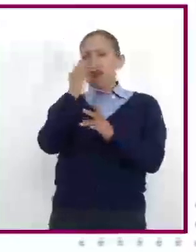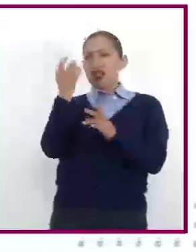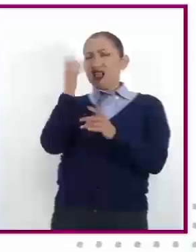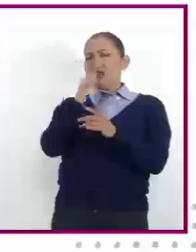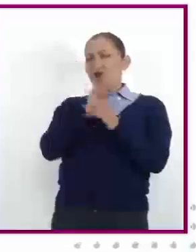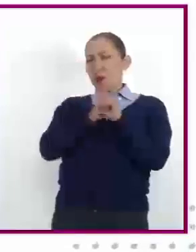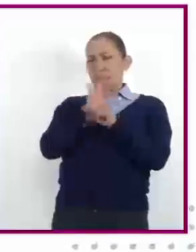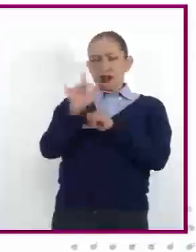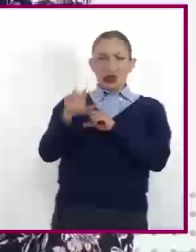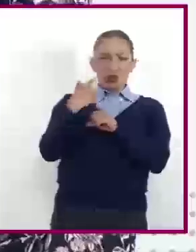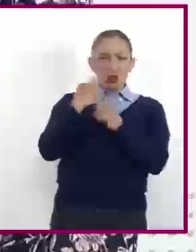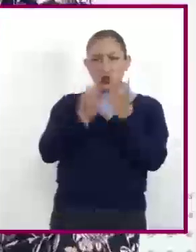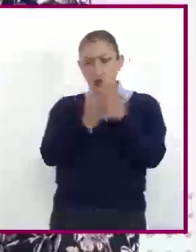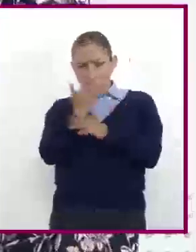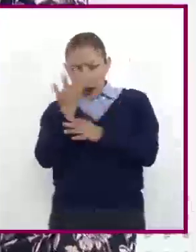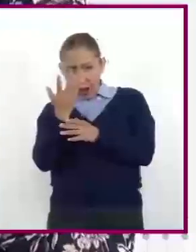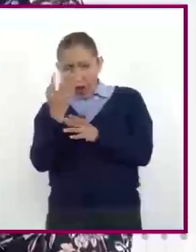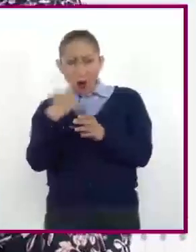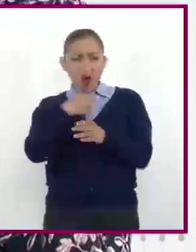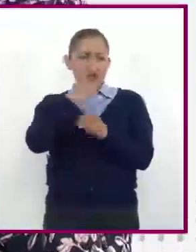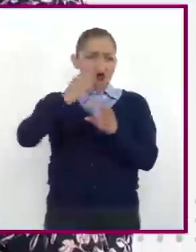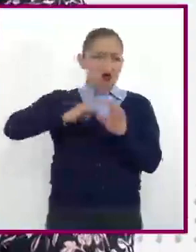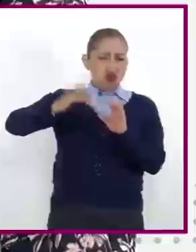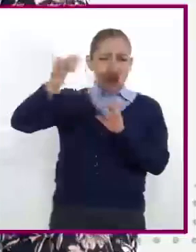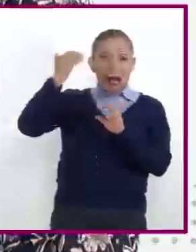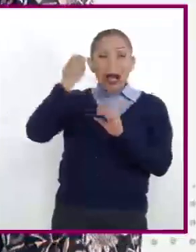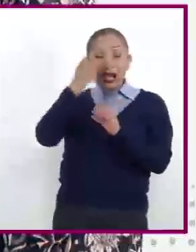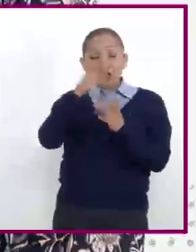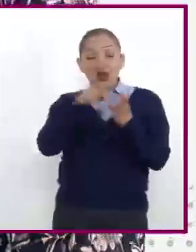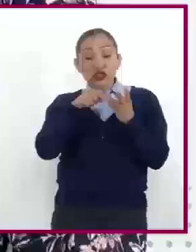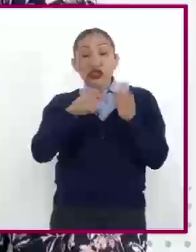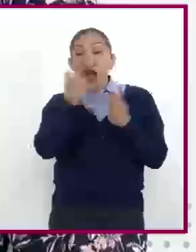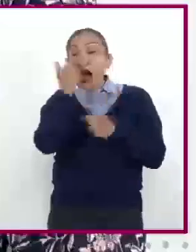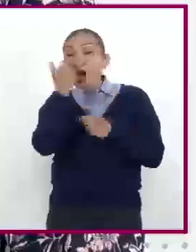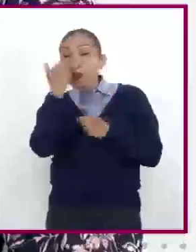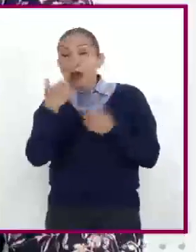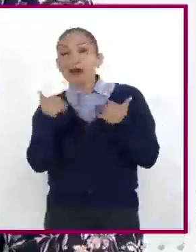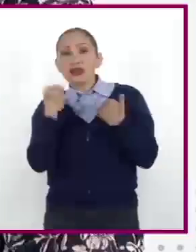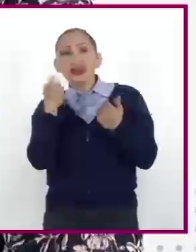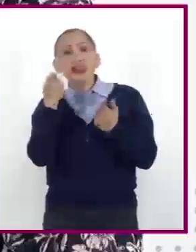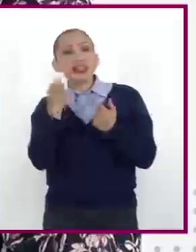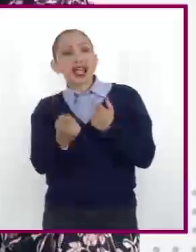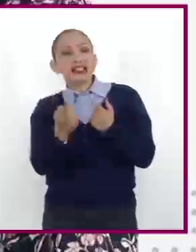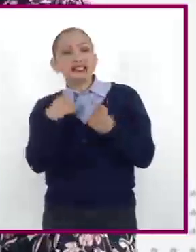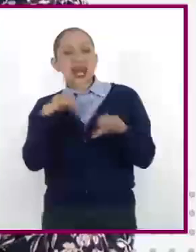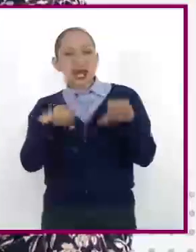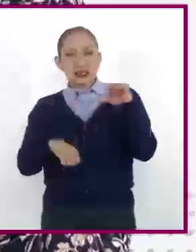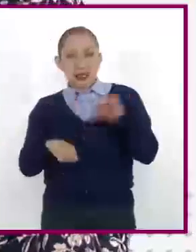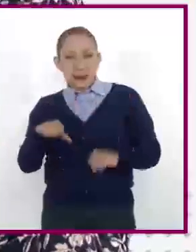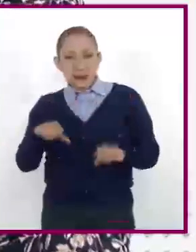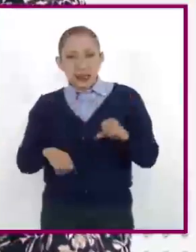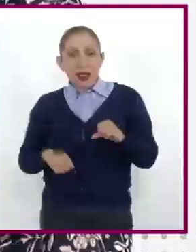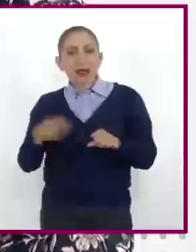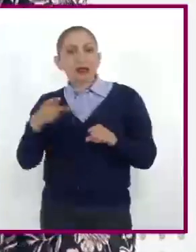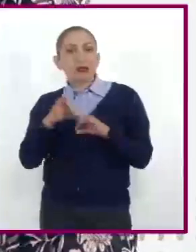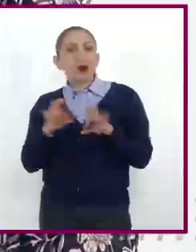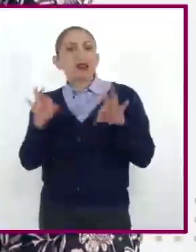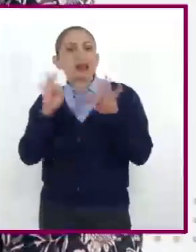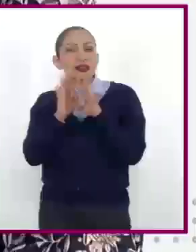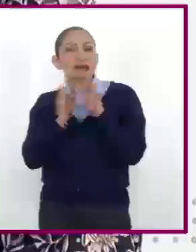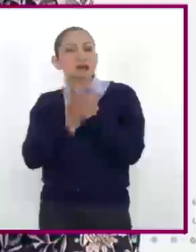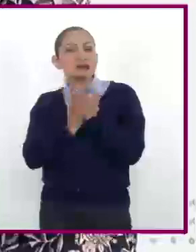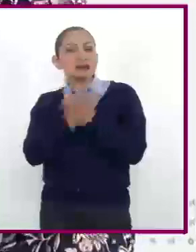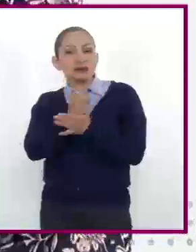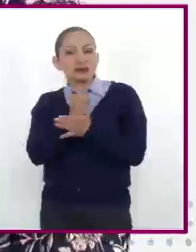y la actualización. Con estos indicadores, los alumnos podrán entender el sentido de la actividad y su importancia en la toma